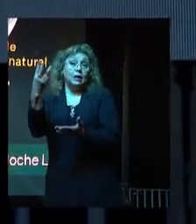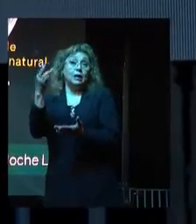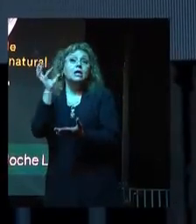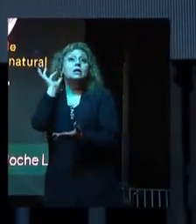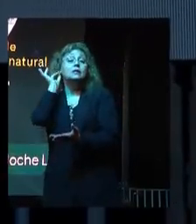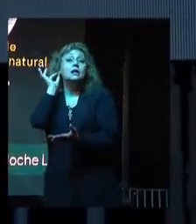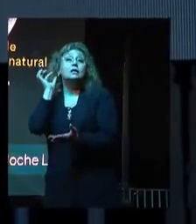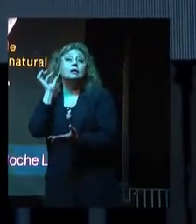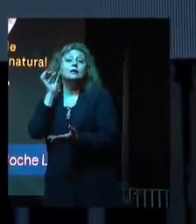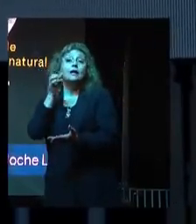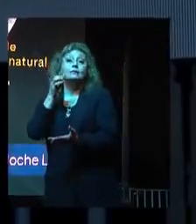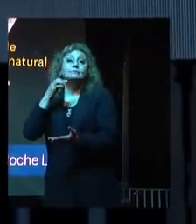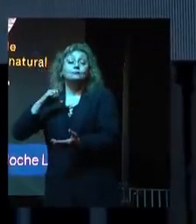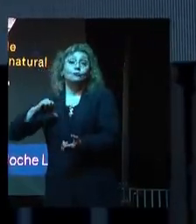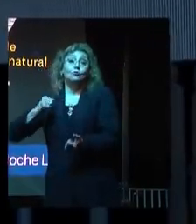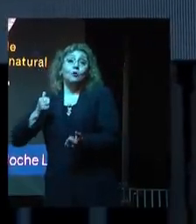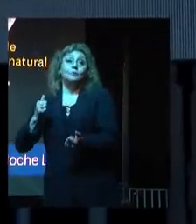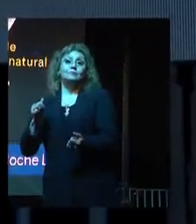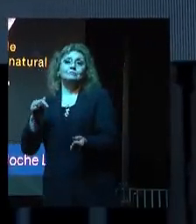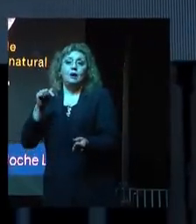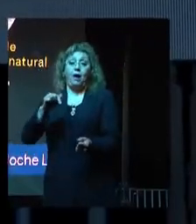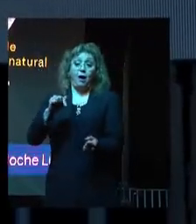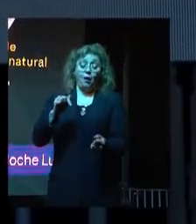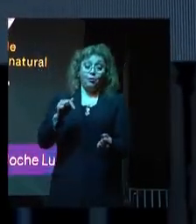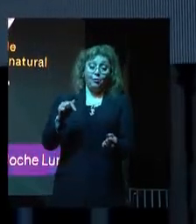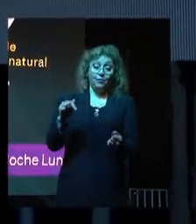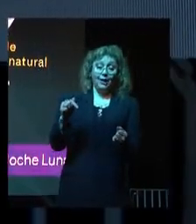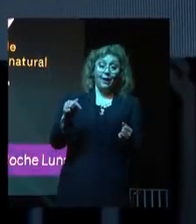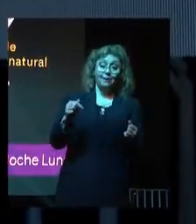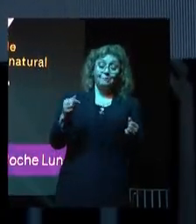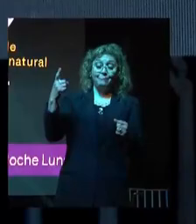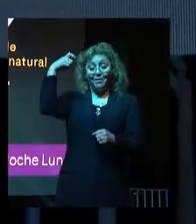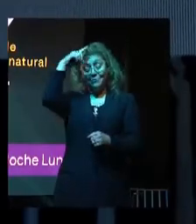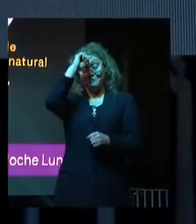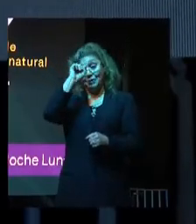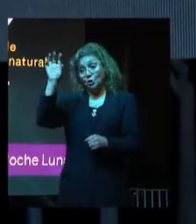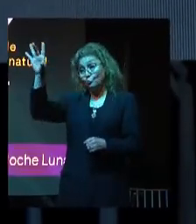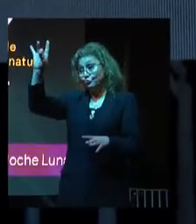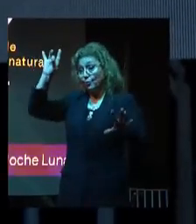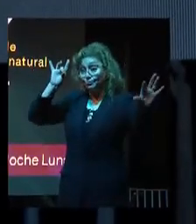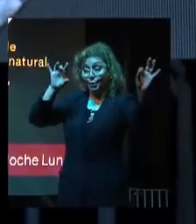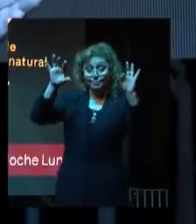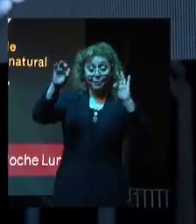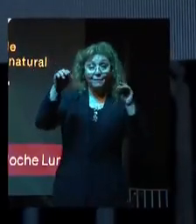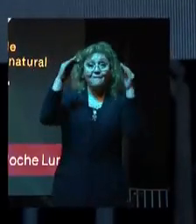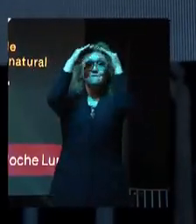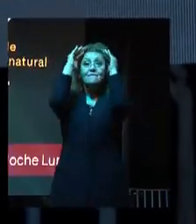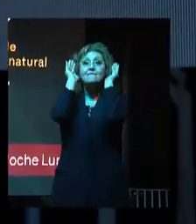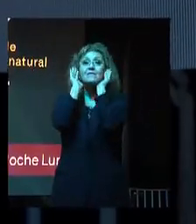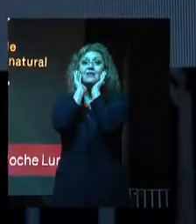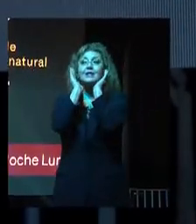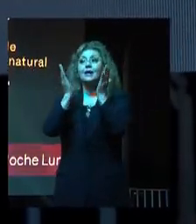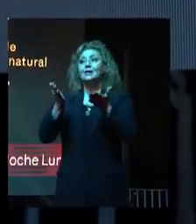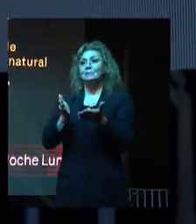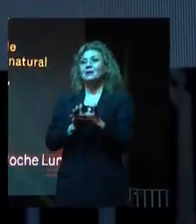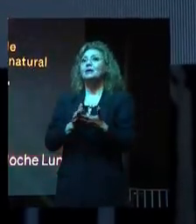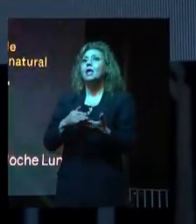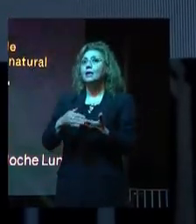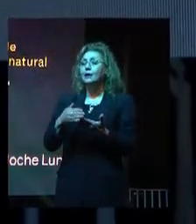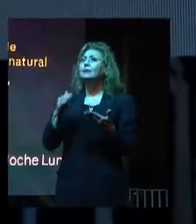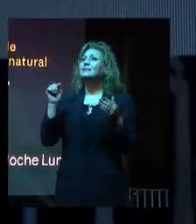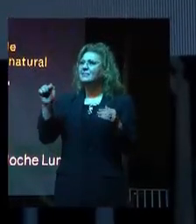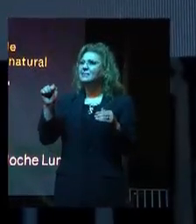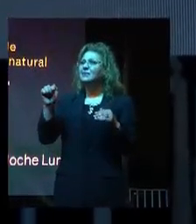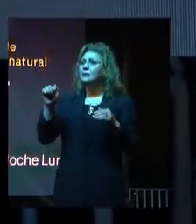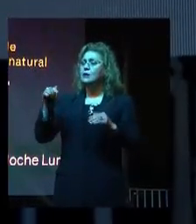de no sé qué. Bueno, ahora ya sería más complicado empezar con ese tipo de cuestiones, pero vamos también a sacrificar un